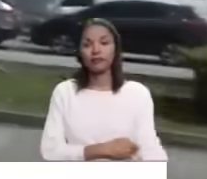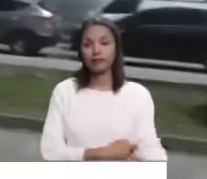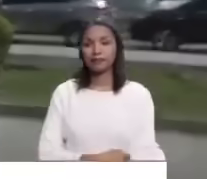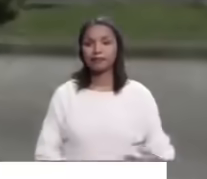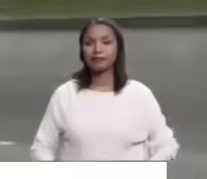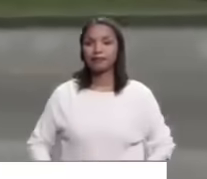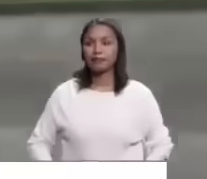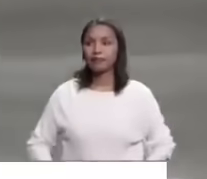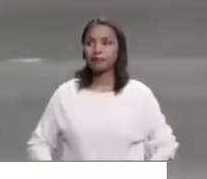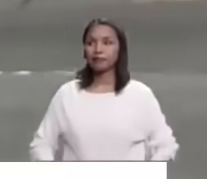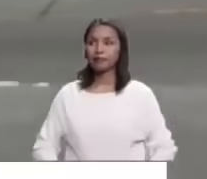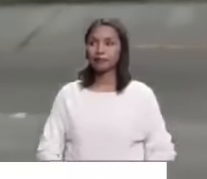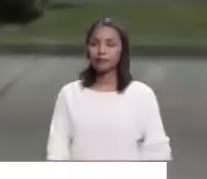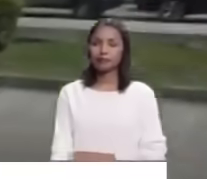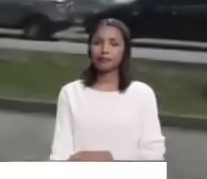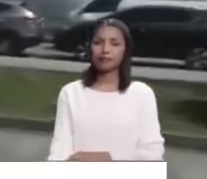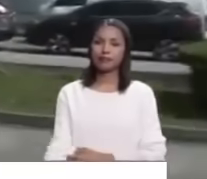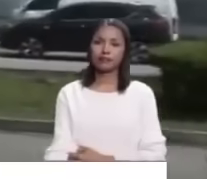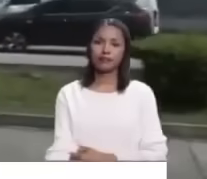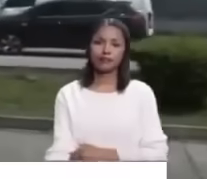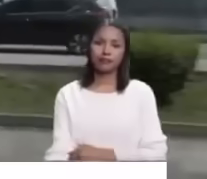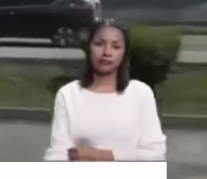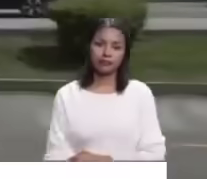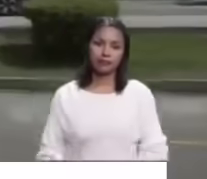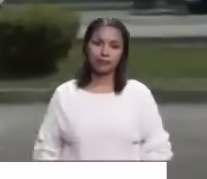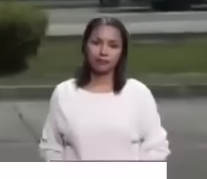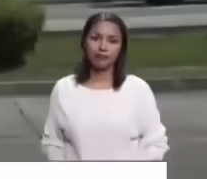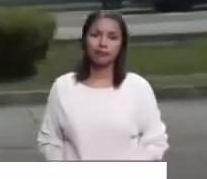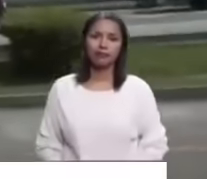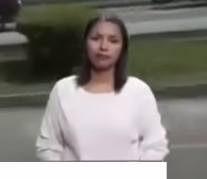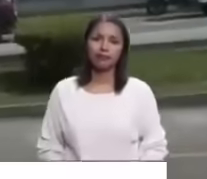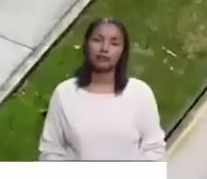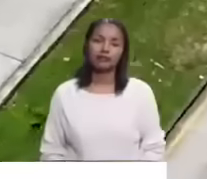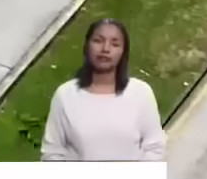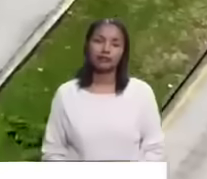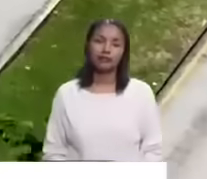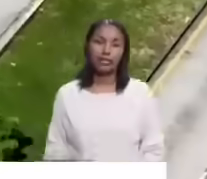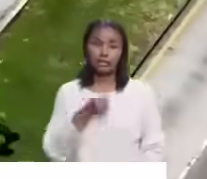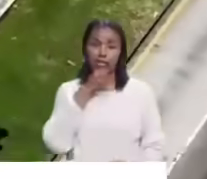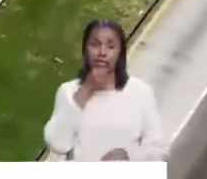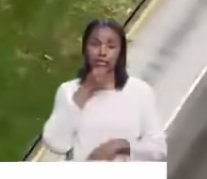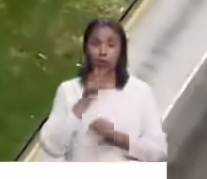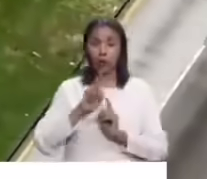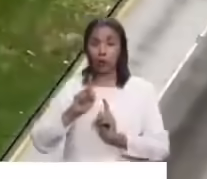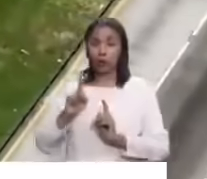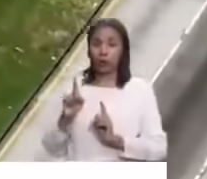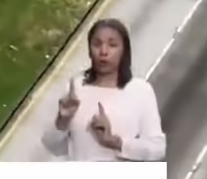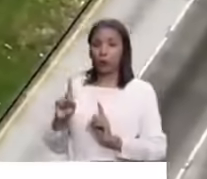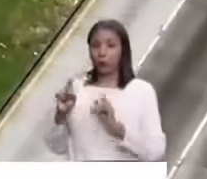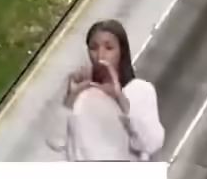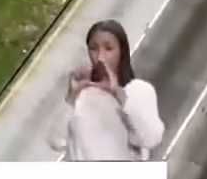Vamos a corrernos, ¿cómo está? Vamos a corrernos un poco hacia el área